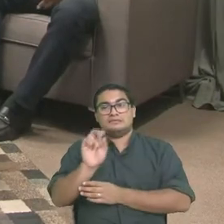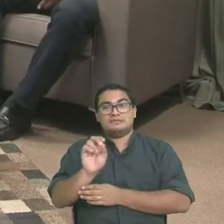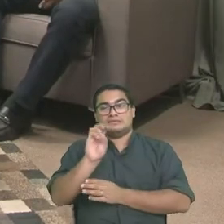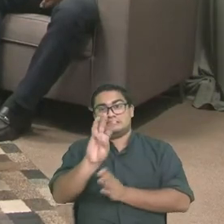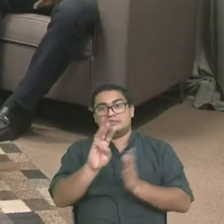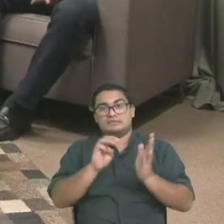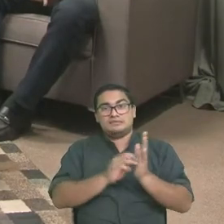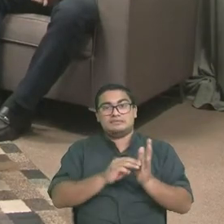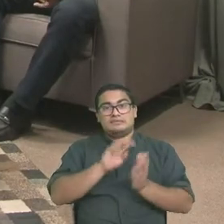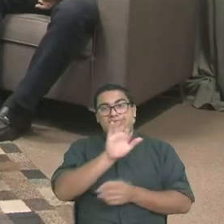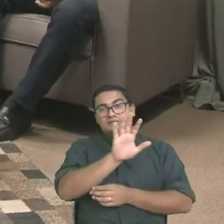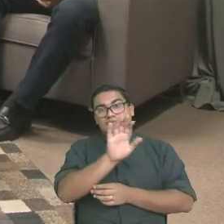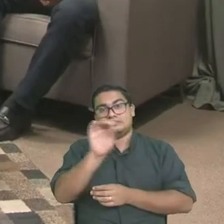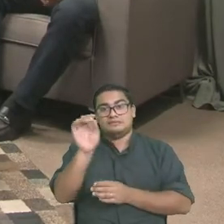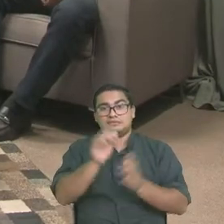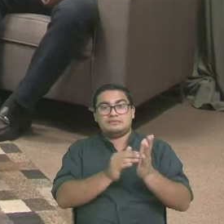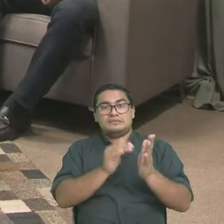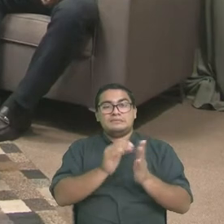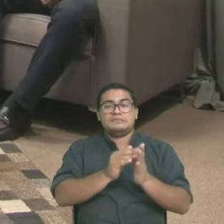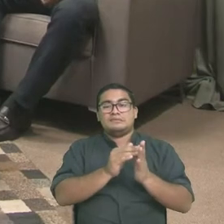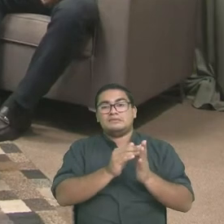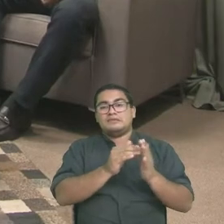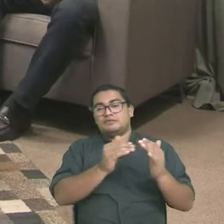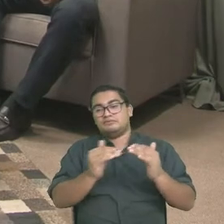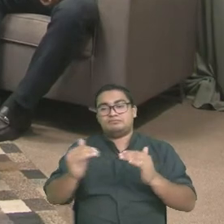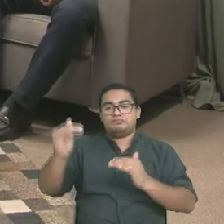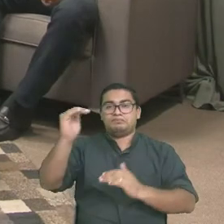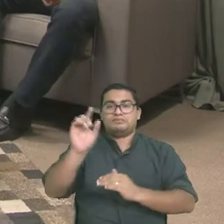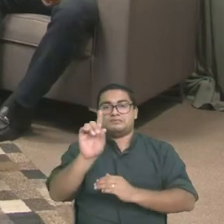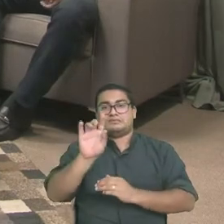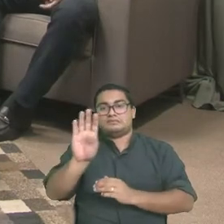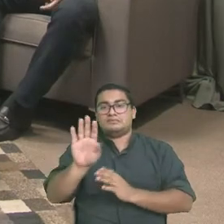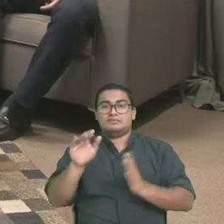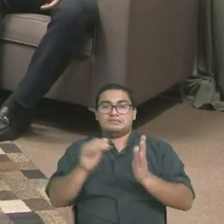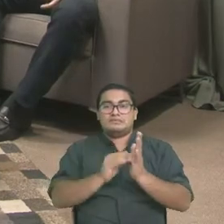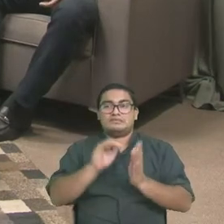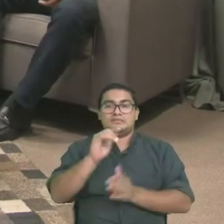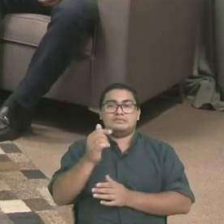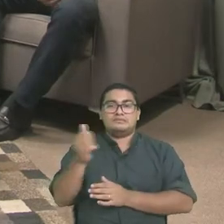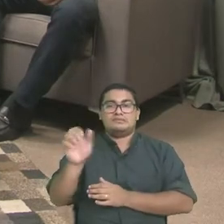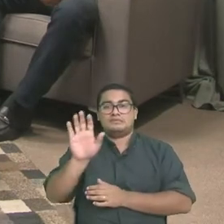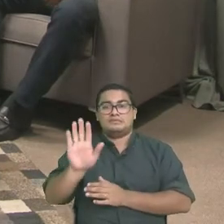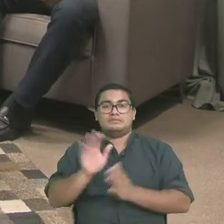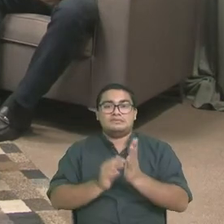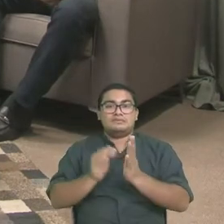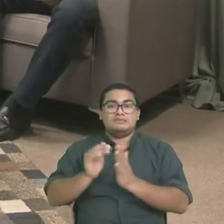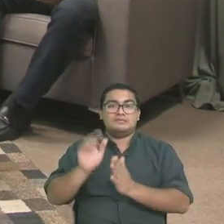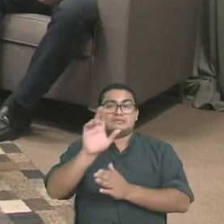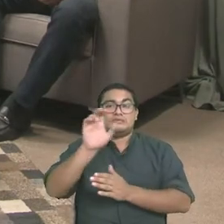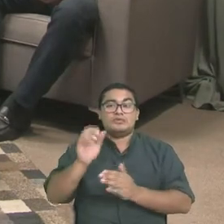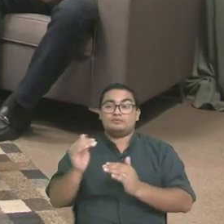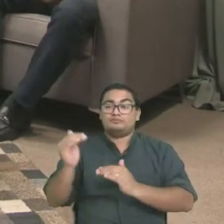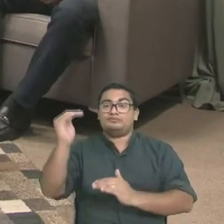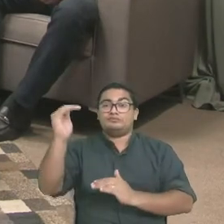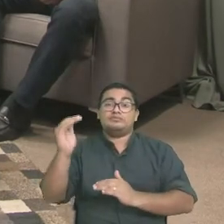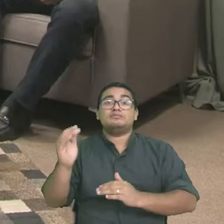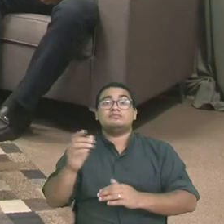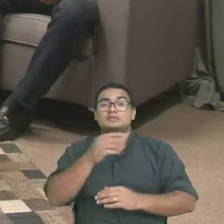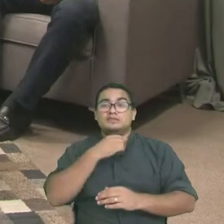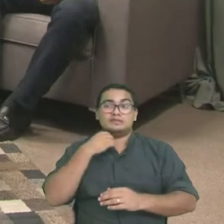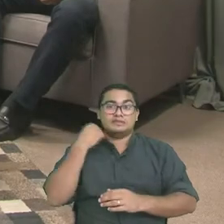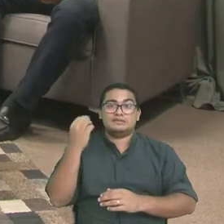3.500 millones a 14.765 millones de Córdoba. Esa es la realidad, un crecimiento